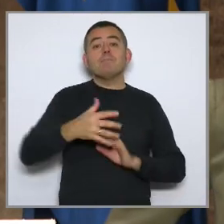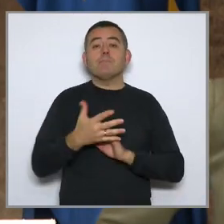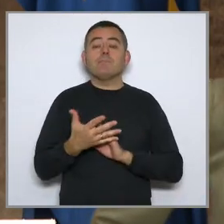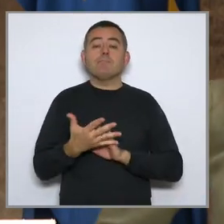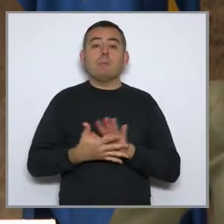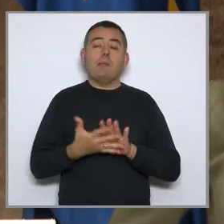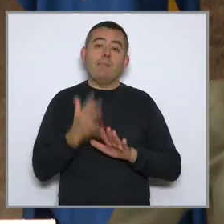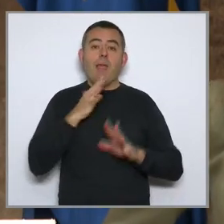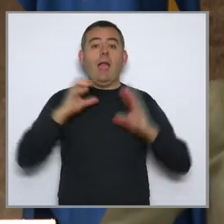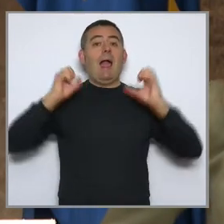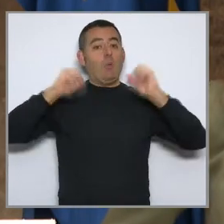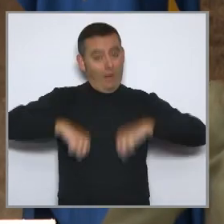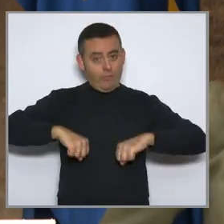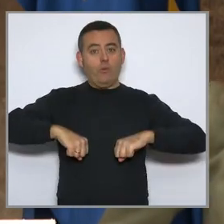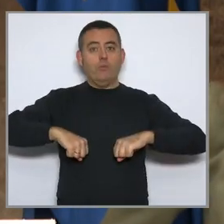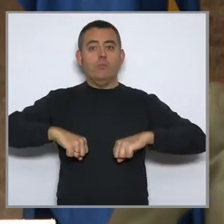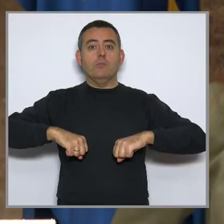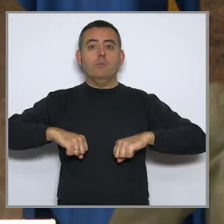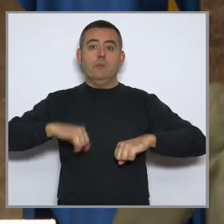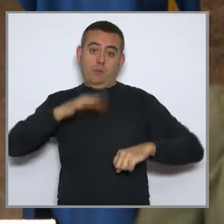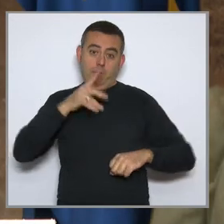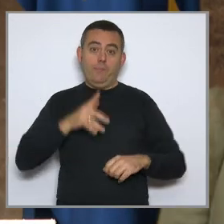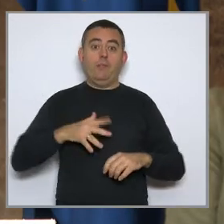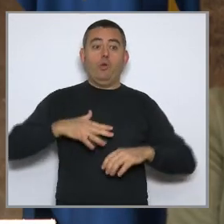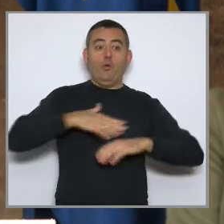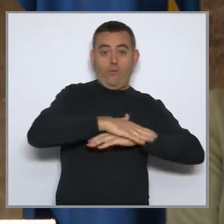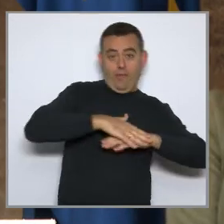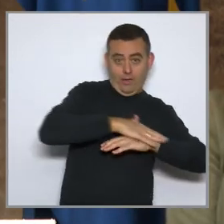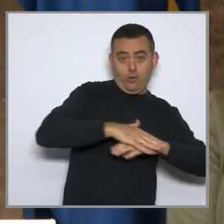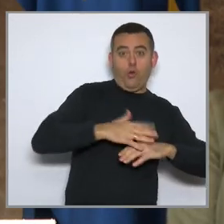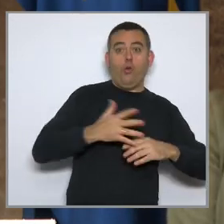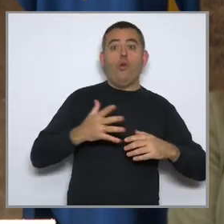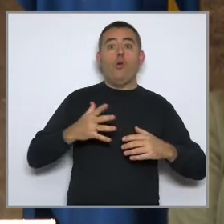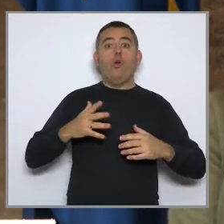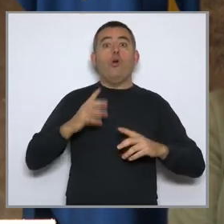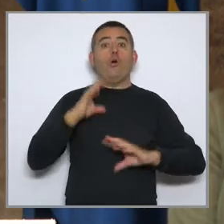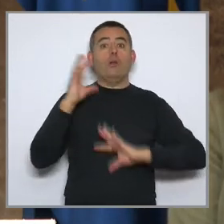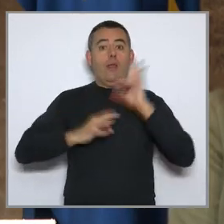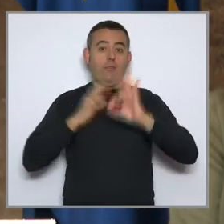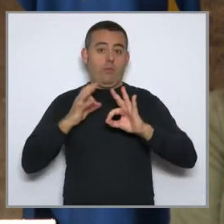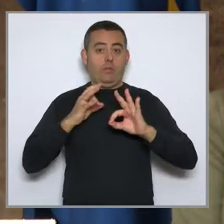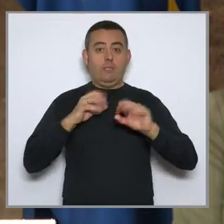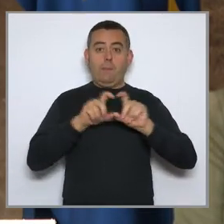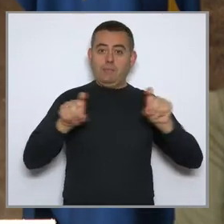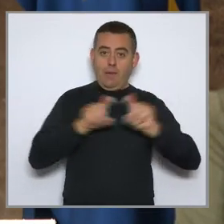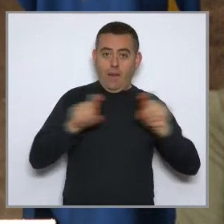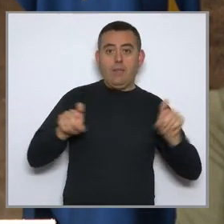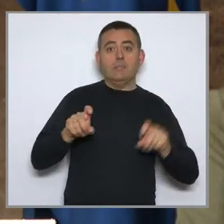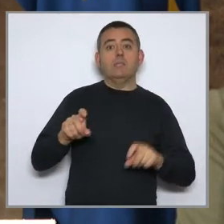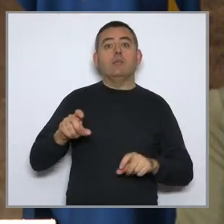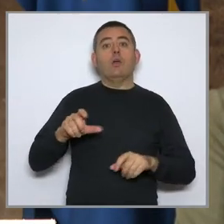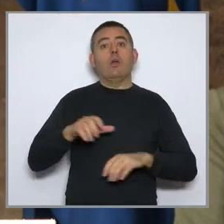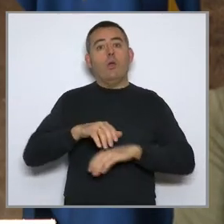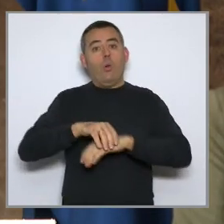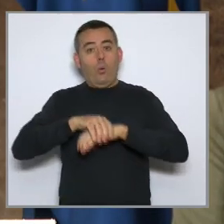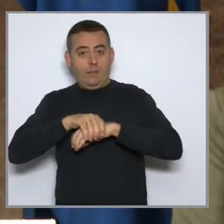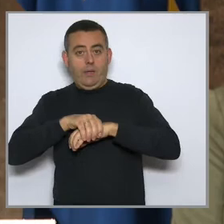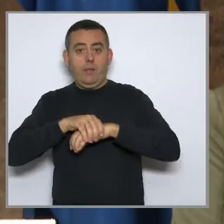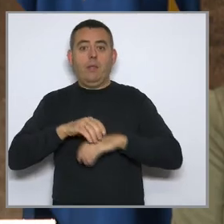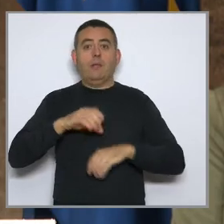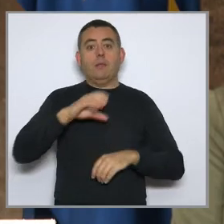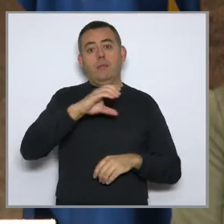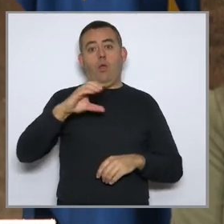gobierno autonómico, organizaciones empresariales, CEB en este caso, Comisiones Obreras y UGT, pero lamentar que